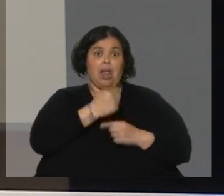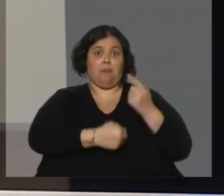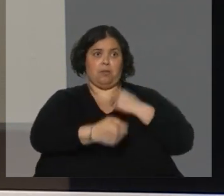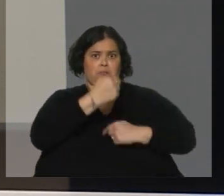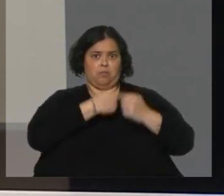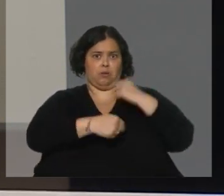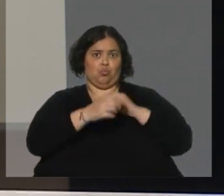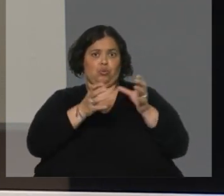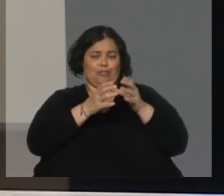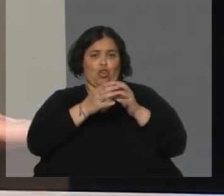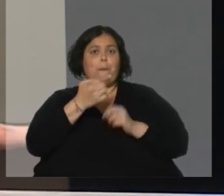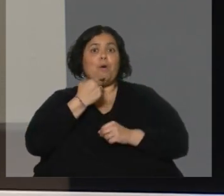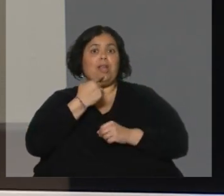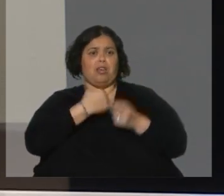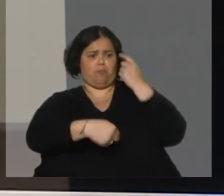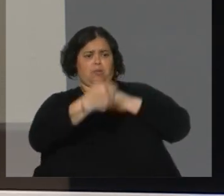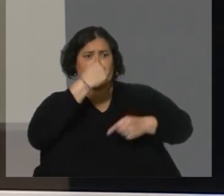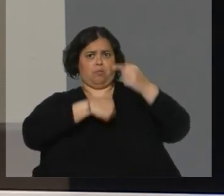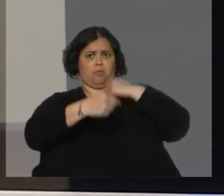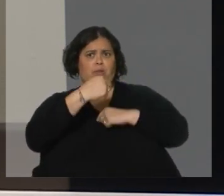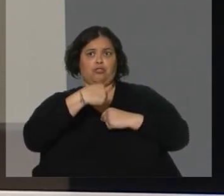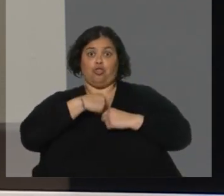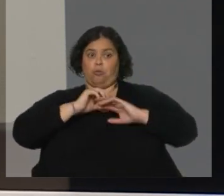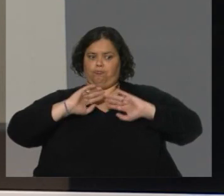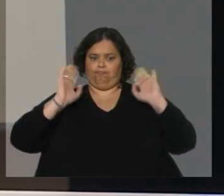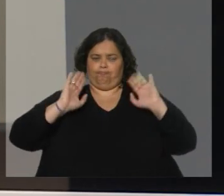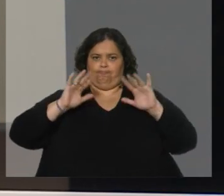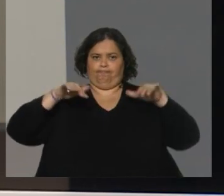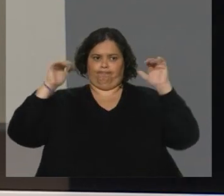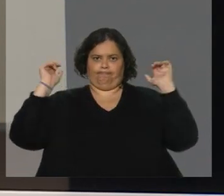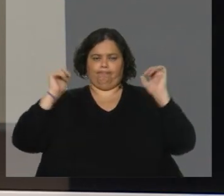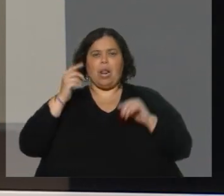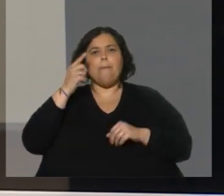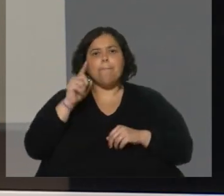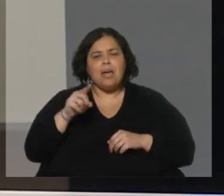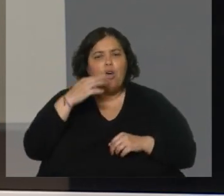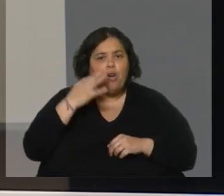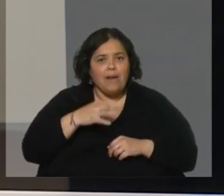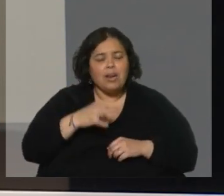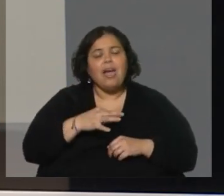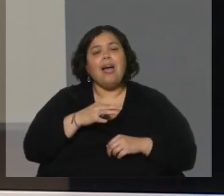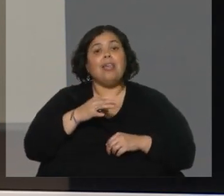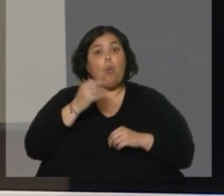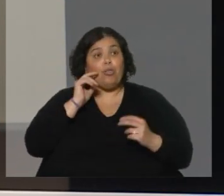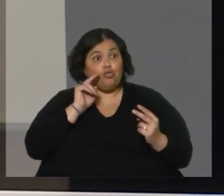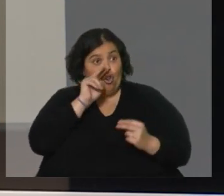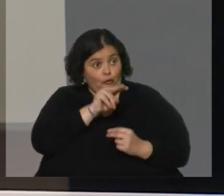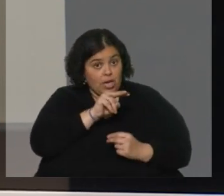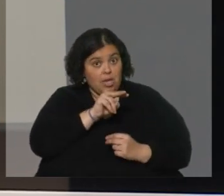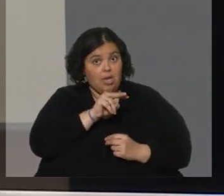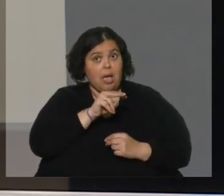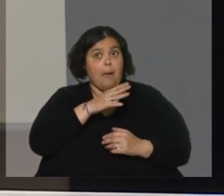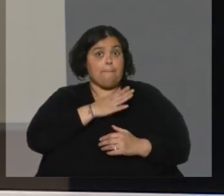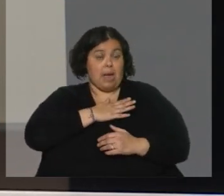de un sector político yo trataba de bajar lo pero lo cierto Es que cuando lo vi yo sí tenía